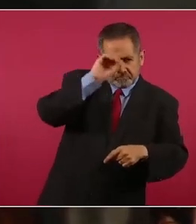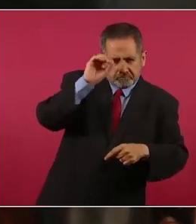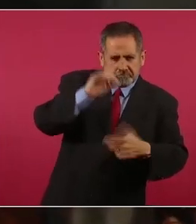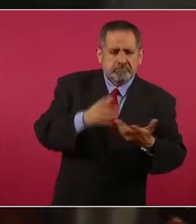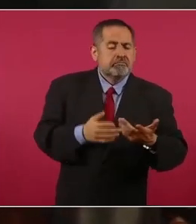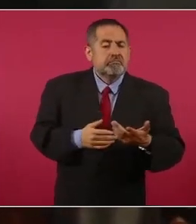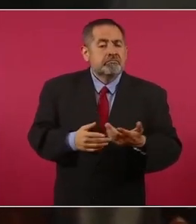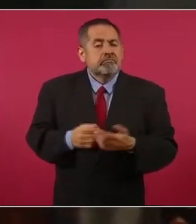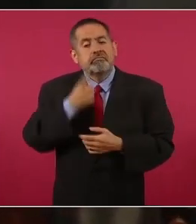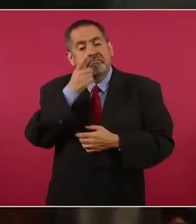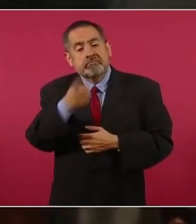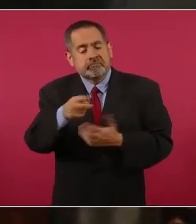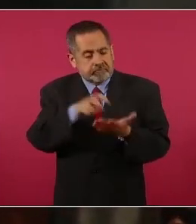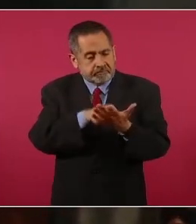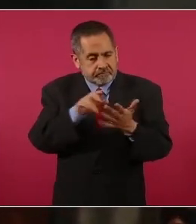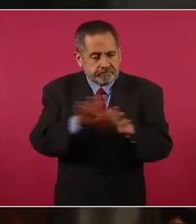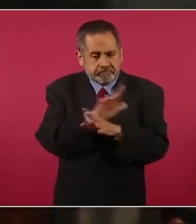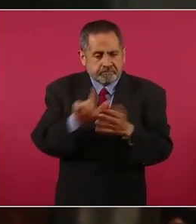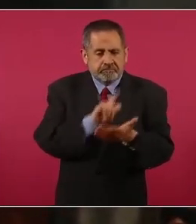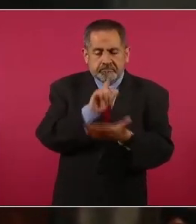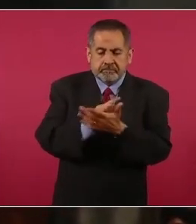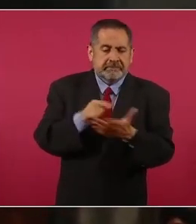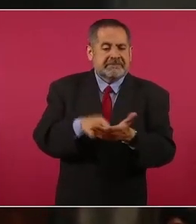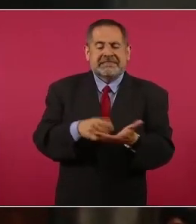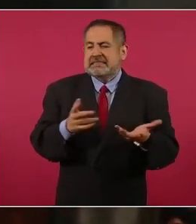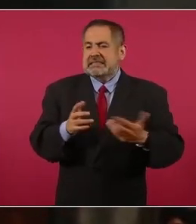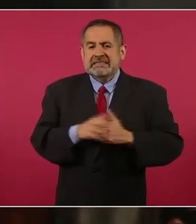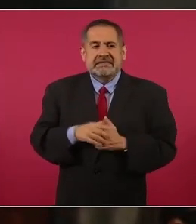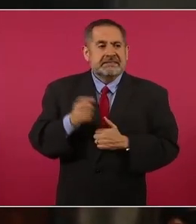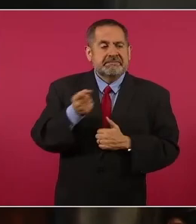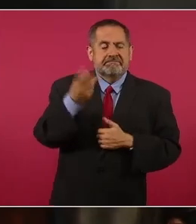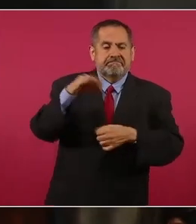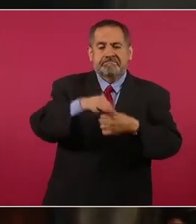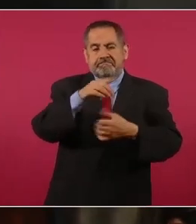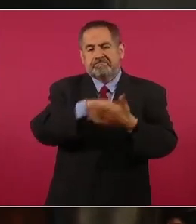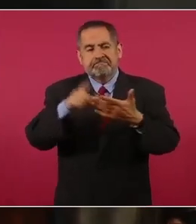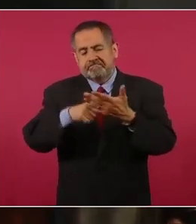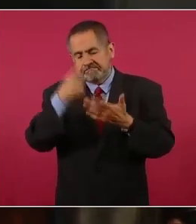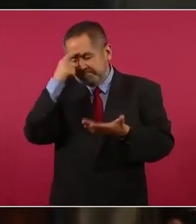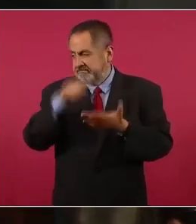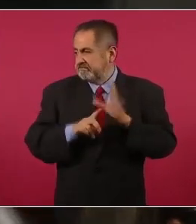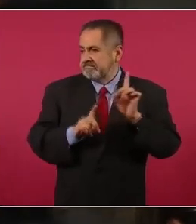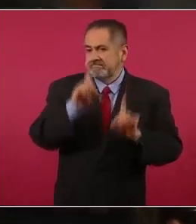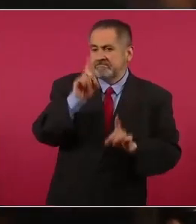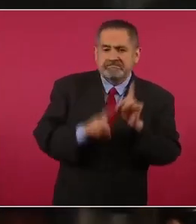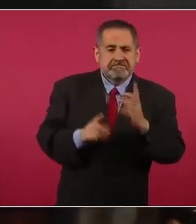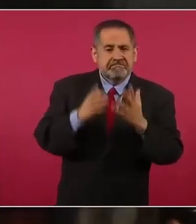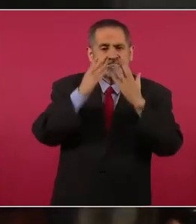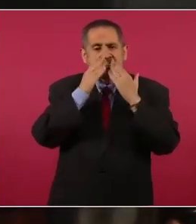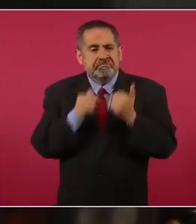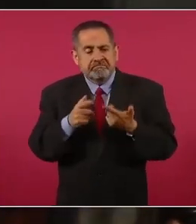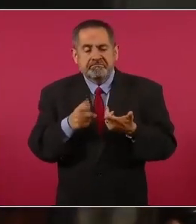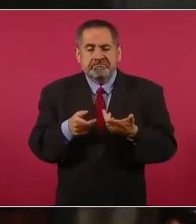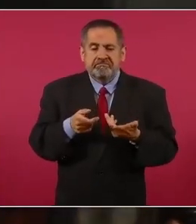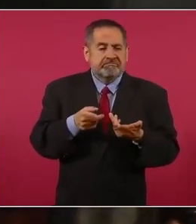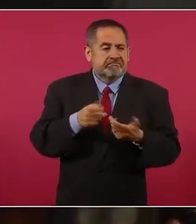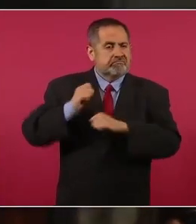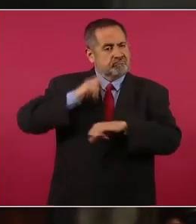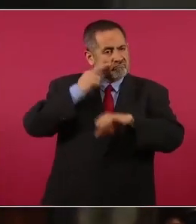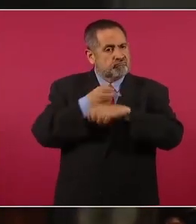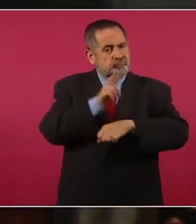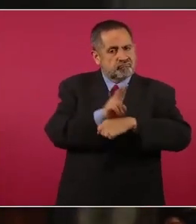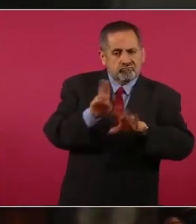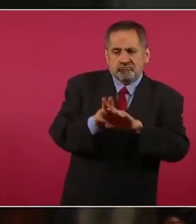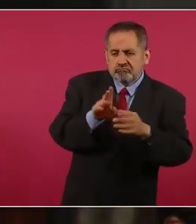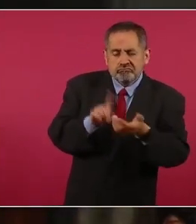se destaca que la reforma pone en riesgo la credibilidad de las elecciones, debilita la autonomía de los árbitros, limita a